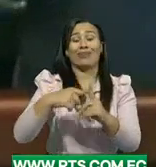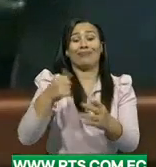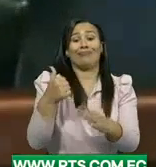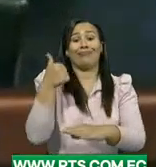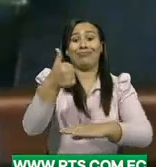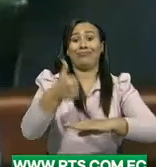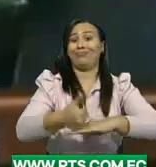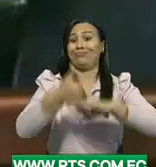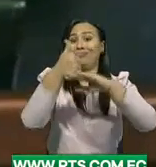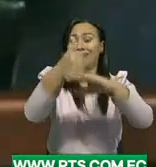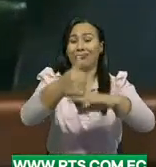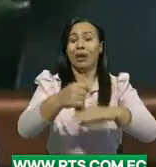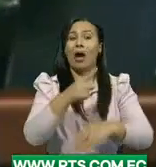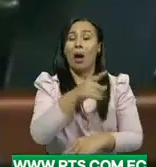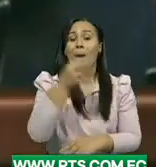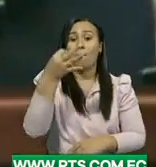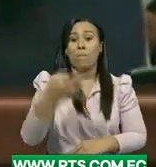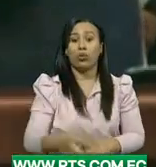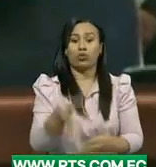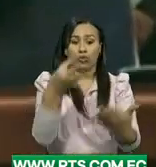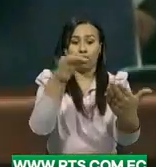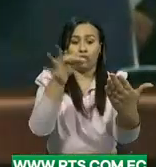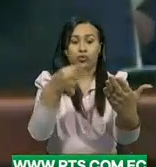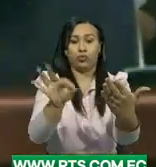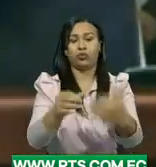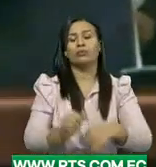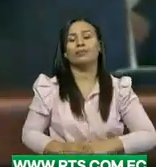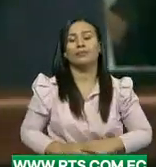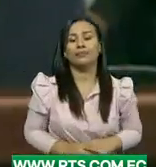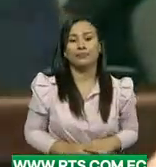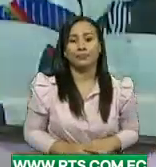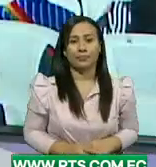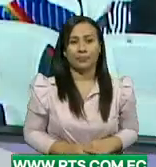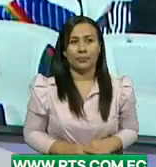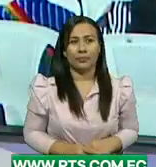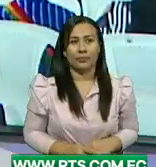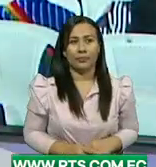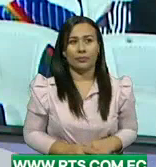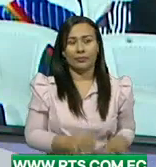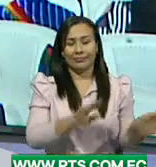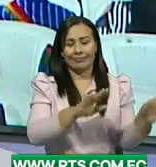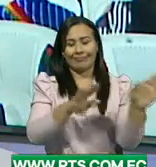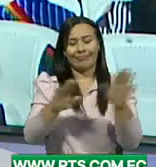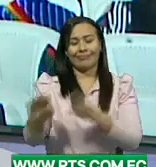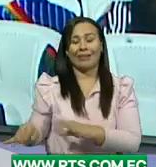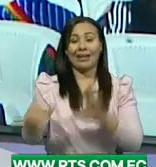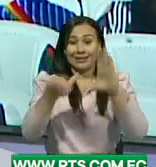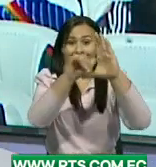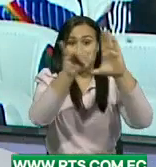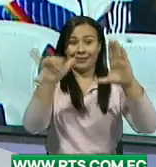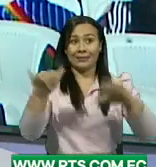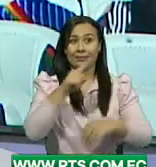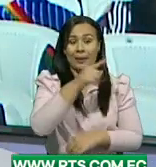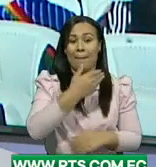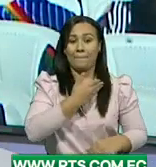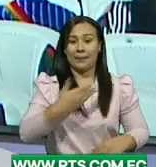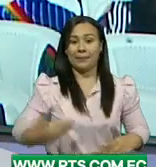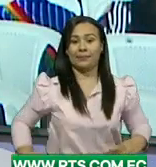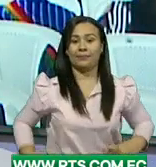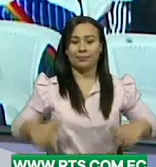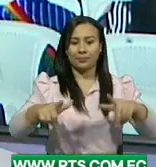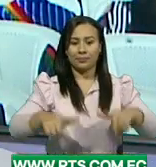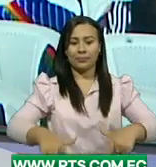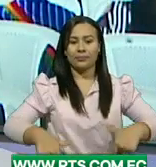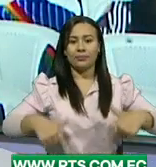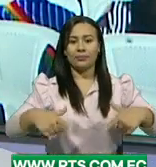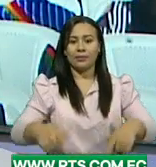puntaje. Informó Javier Rosero. En Santa Elena, el presidente Lenín Moreno participó